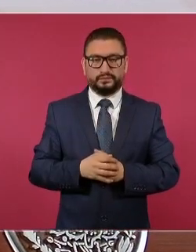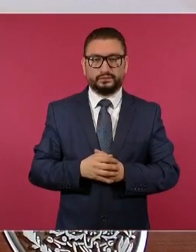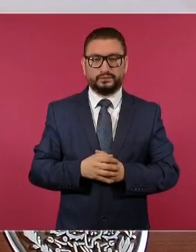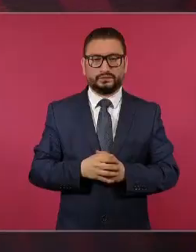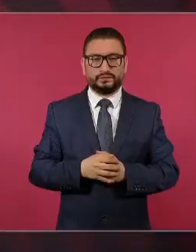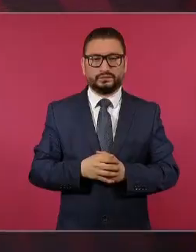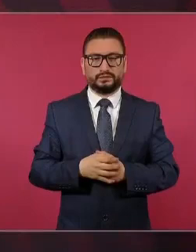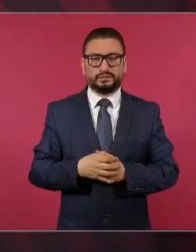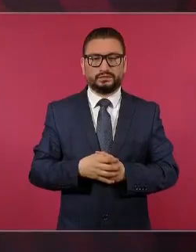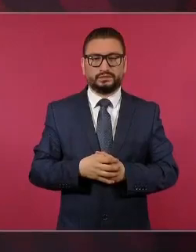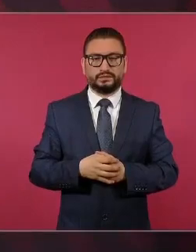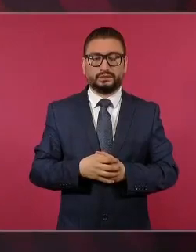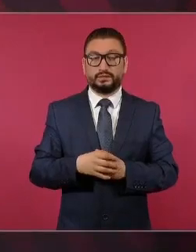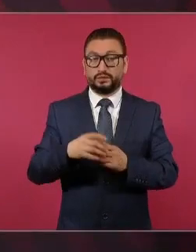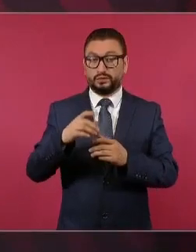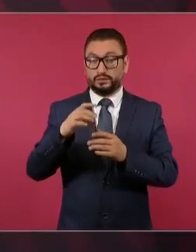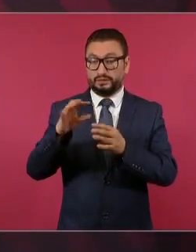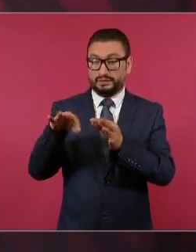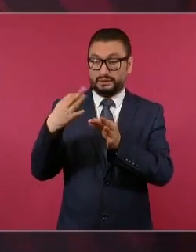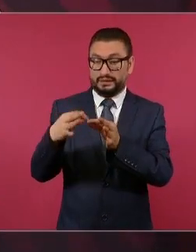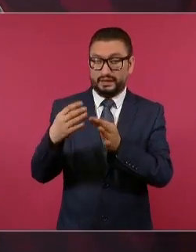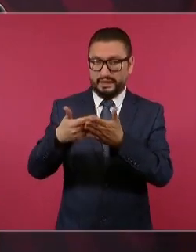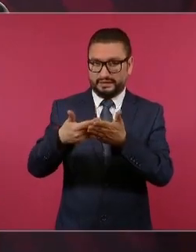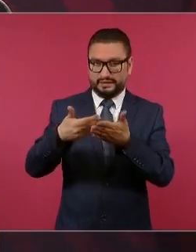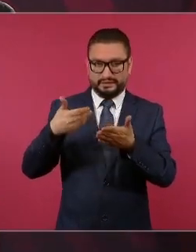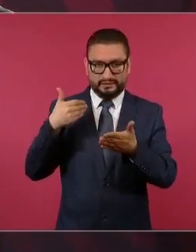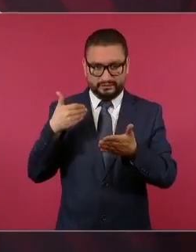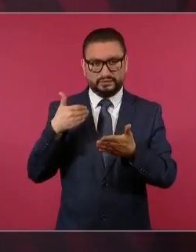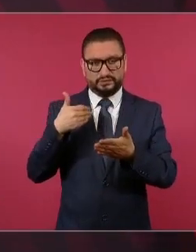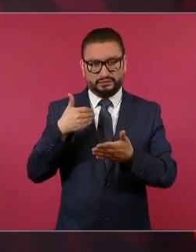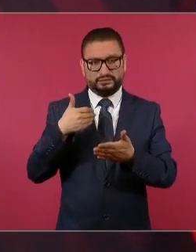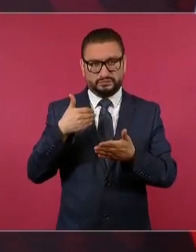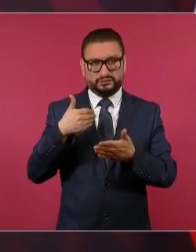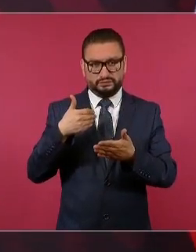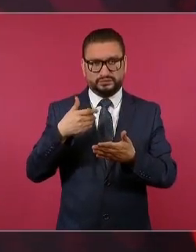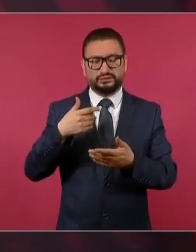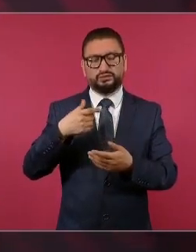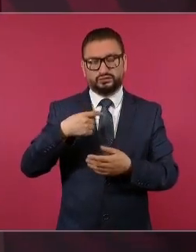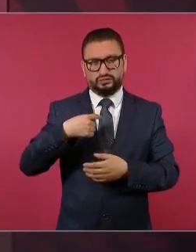Antes de que terminemos, les voy